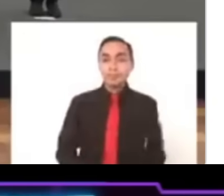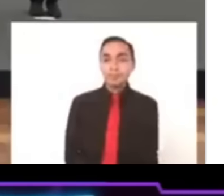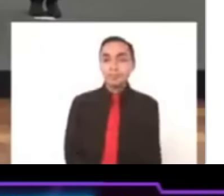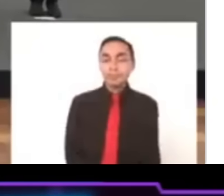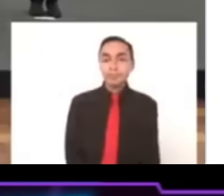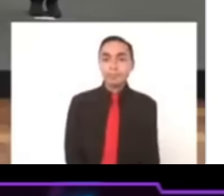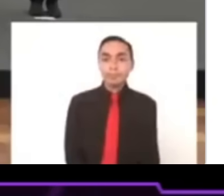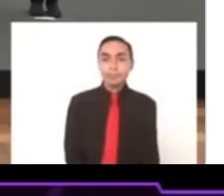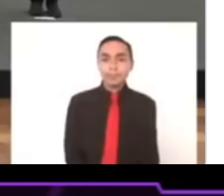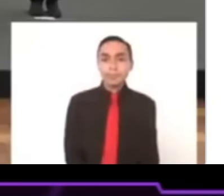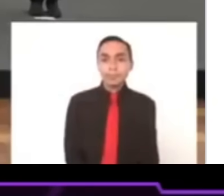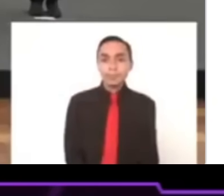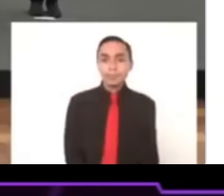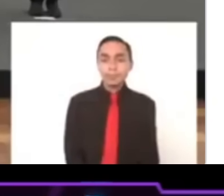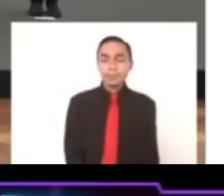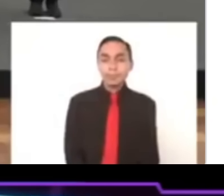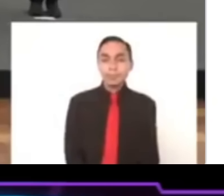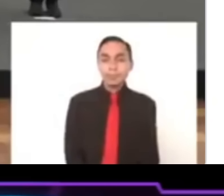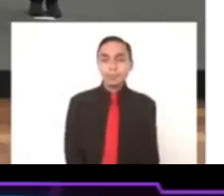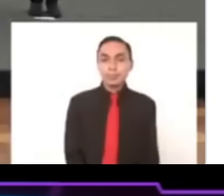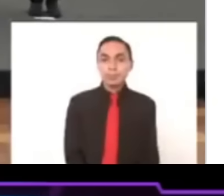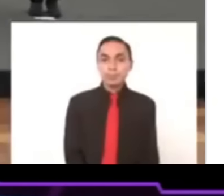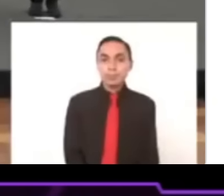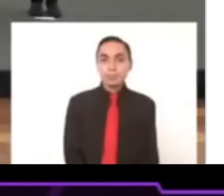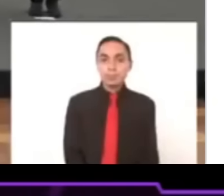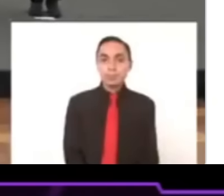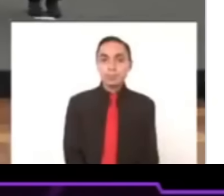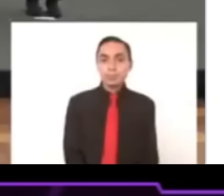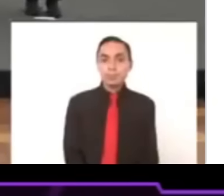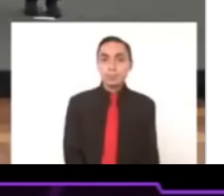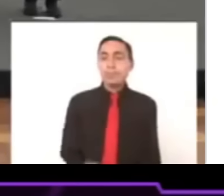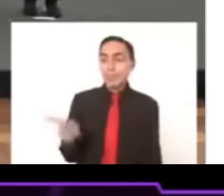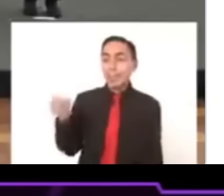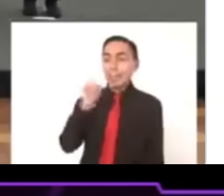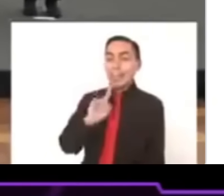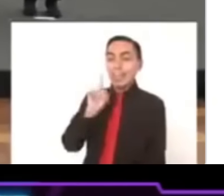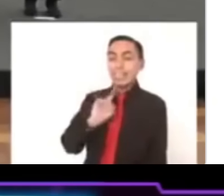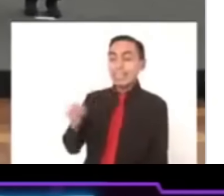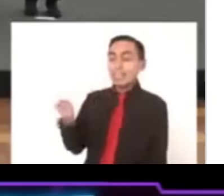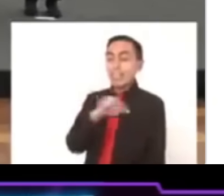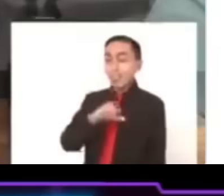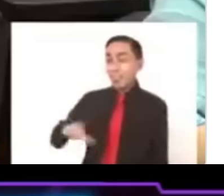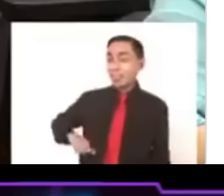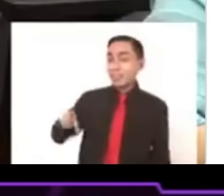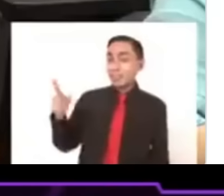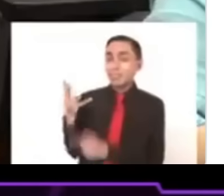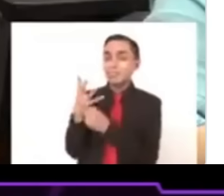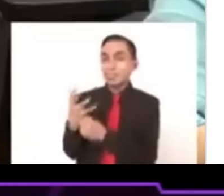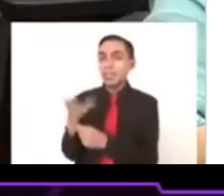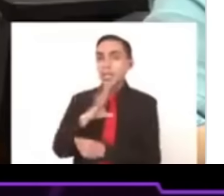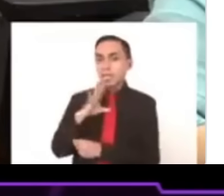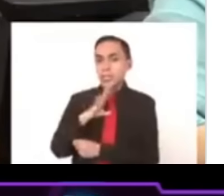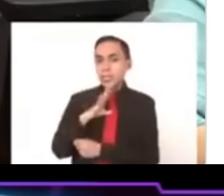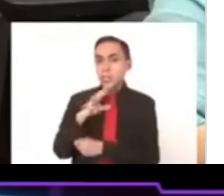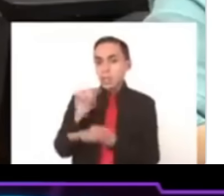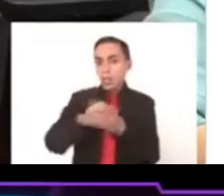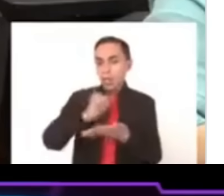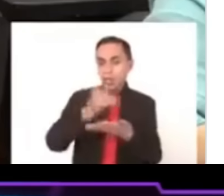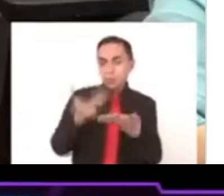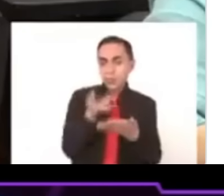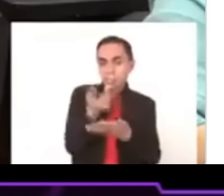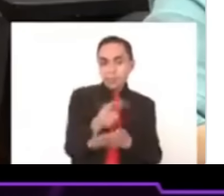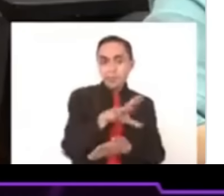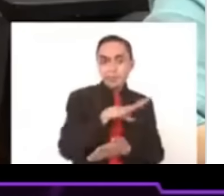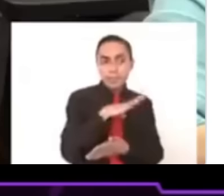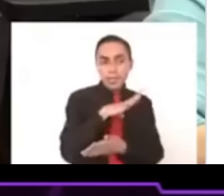Nada más para este tema, bueno, menciona esta alcaldesa con licencia que va a presentar una denuncia penal en su contra y en contra